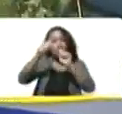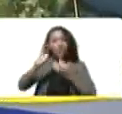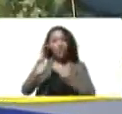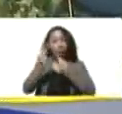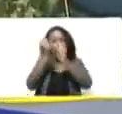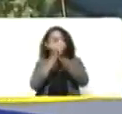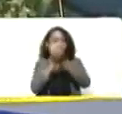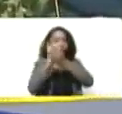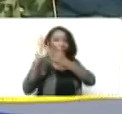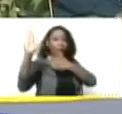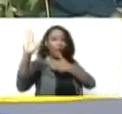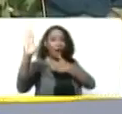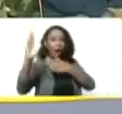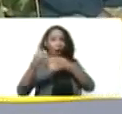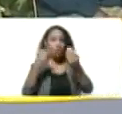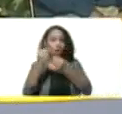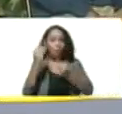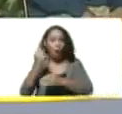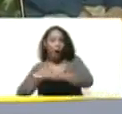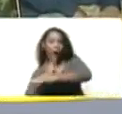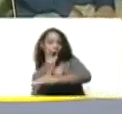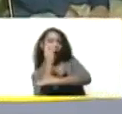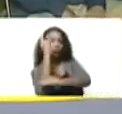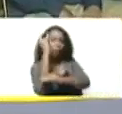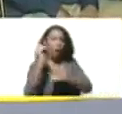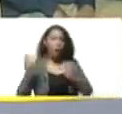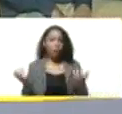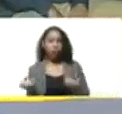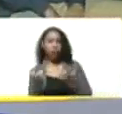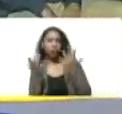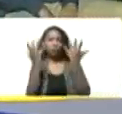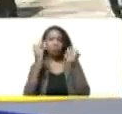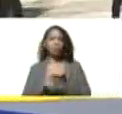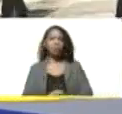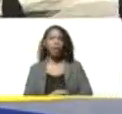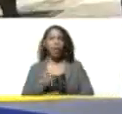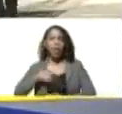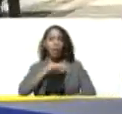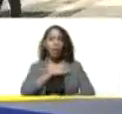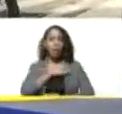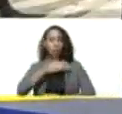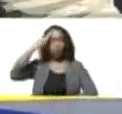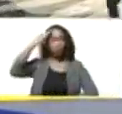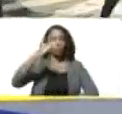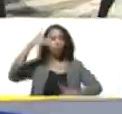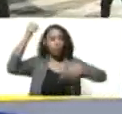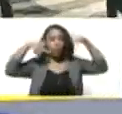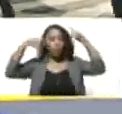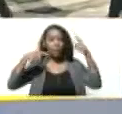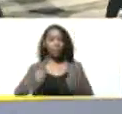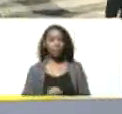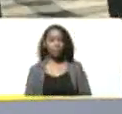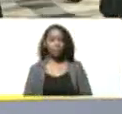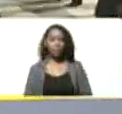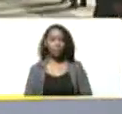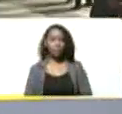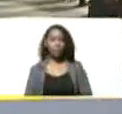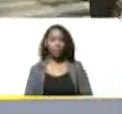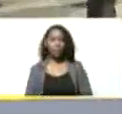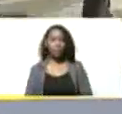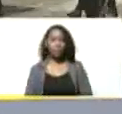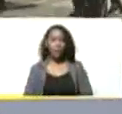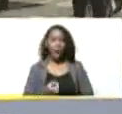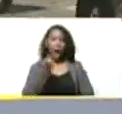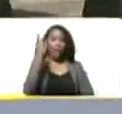eterna como árbol floreciente de nuestro comandante Hugo Chávez.